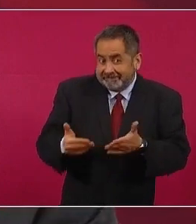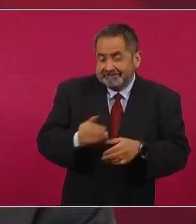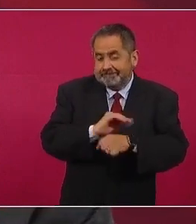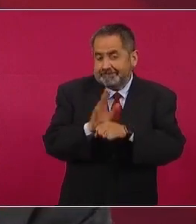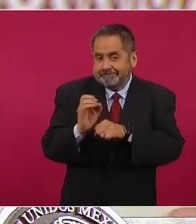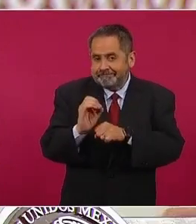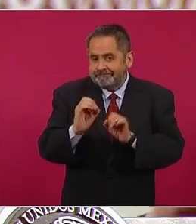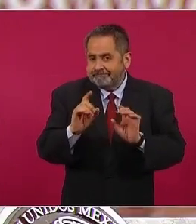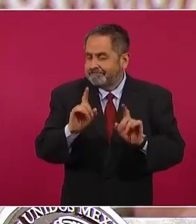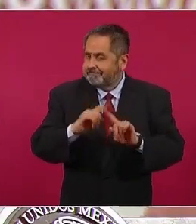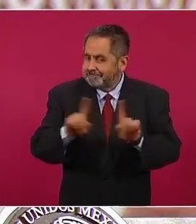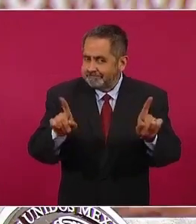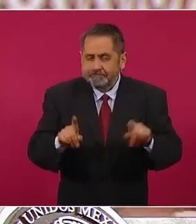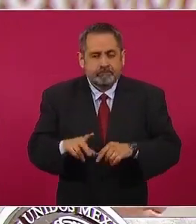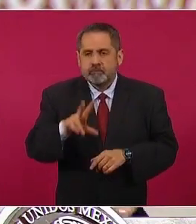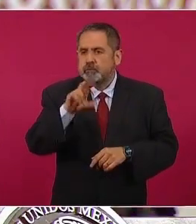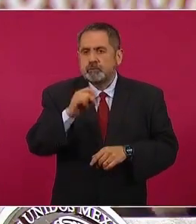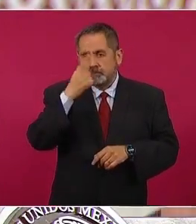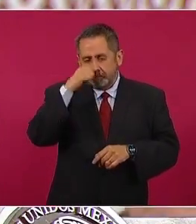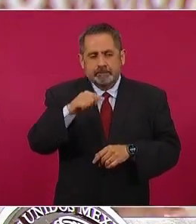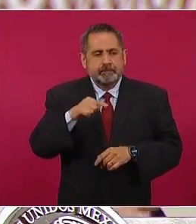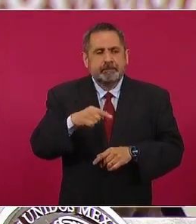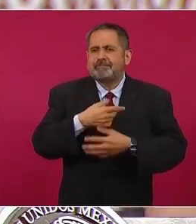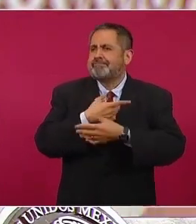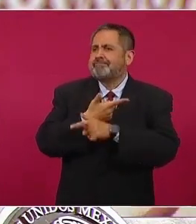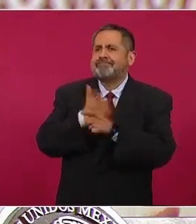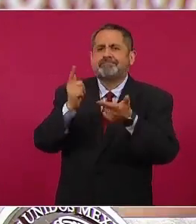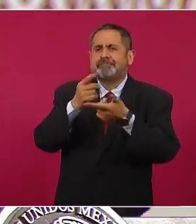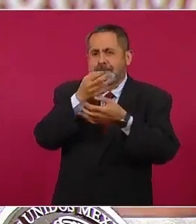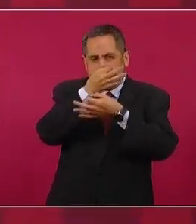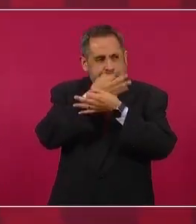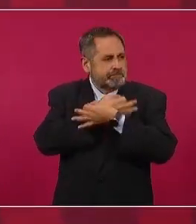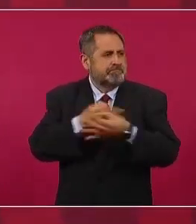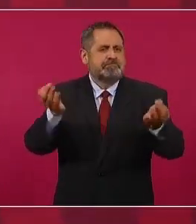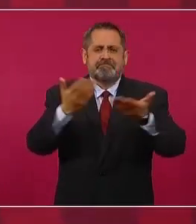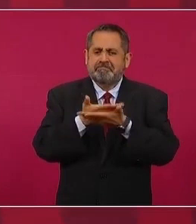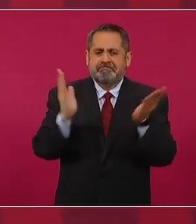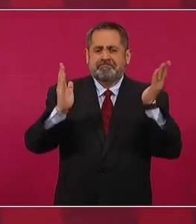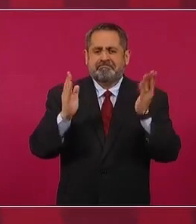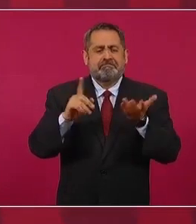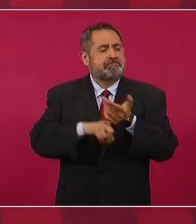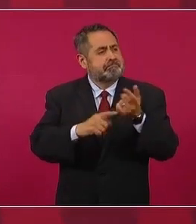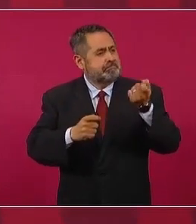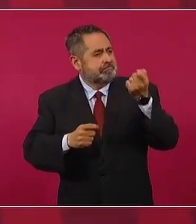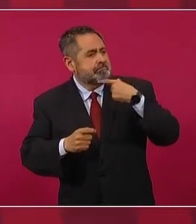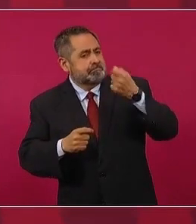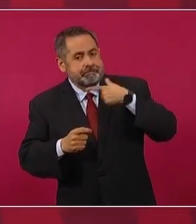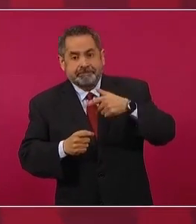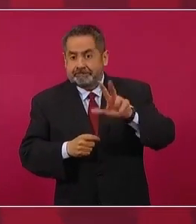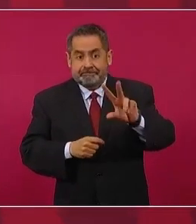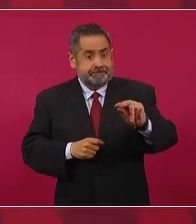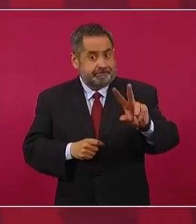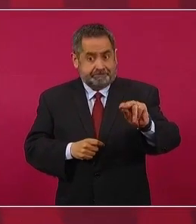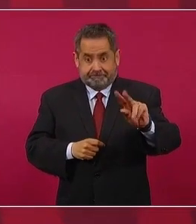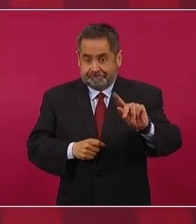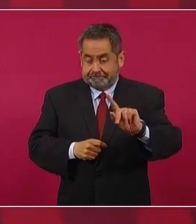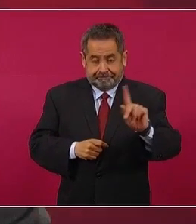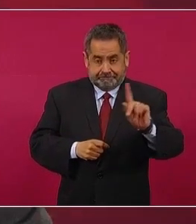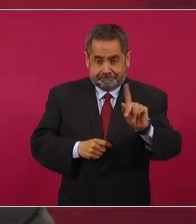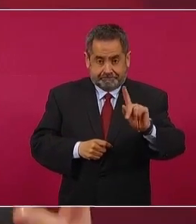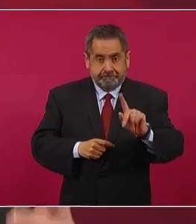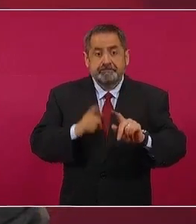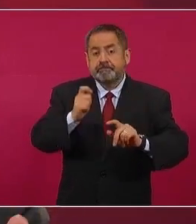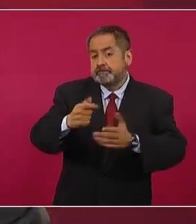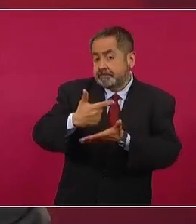importante tenerlo en cuenta. No es para un uso generalizado masivo, es para prevenir las complicaciones en personas que tienen